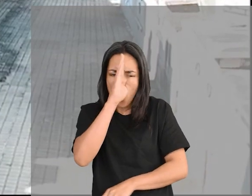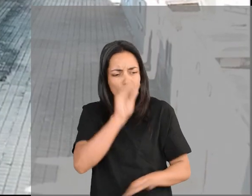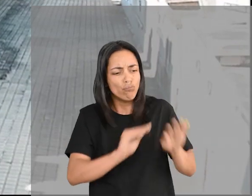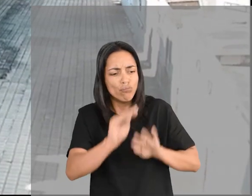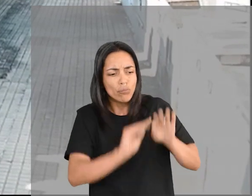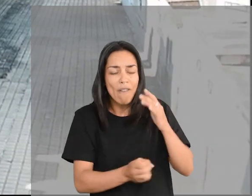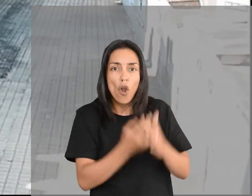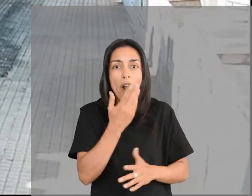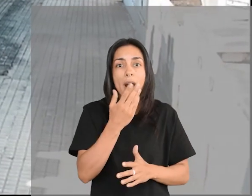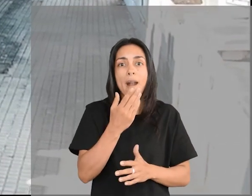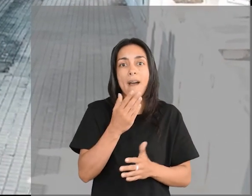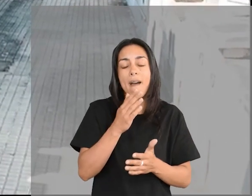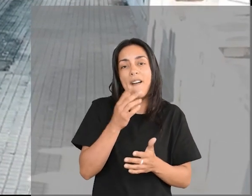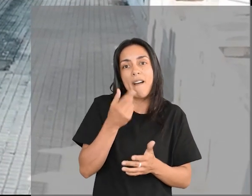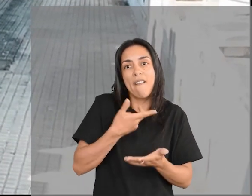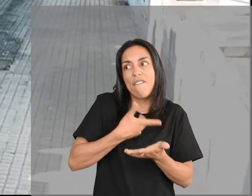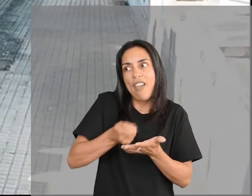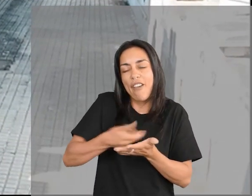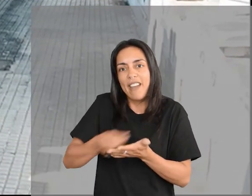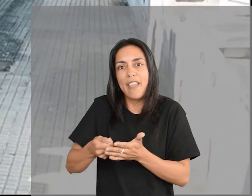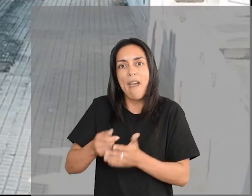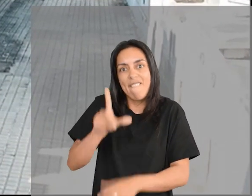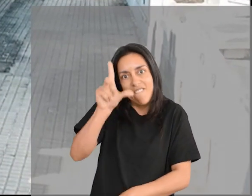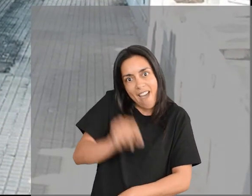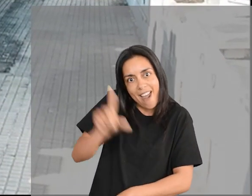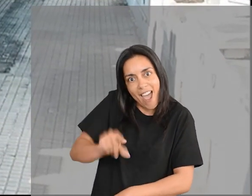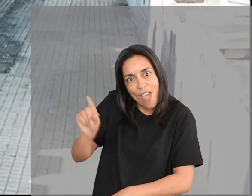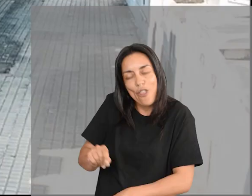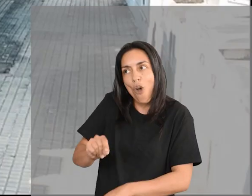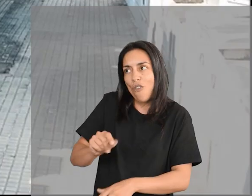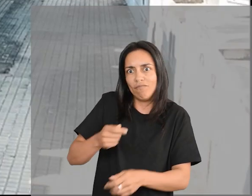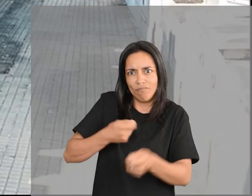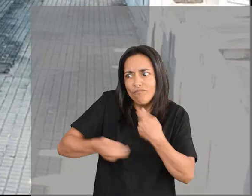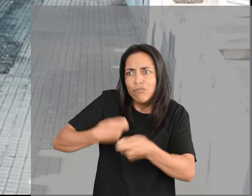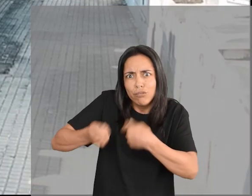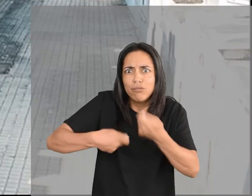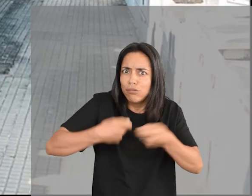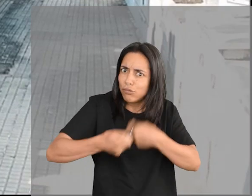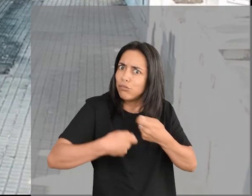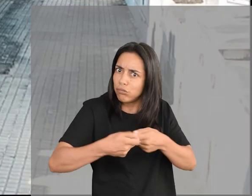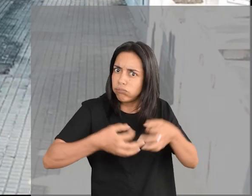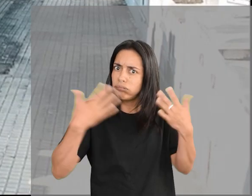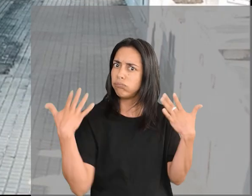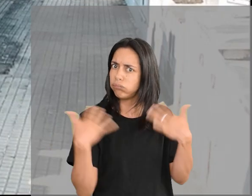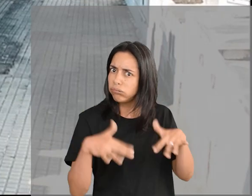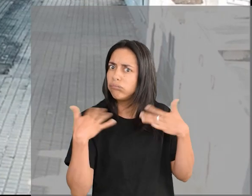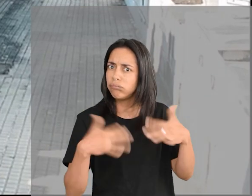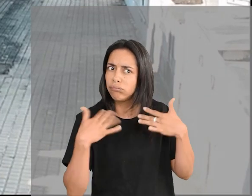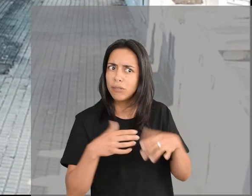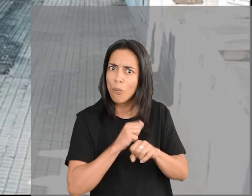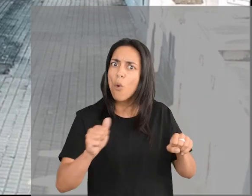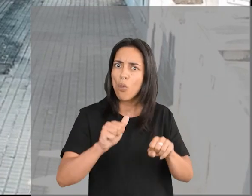más barato. Y ahí empezó a vender flores y vendió bien, y vendió tan bien que le dio para conseguirse